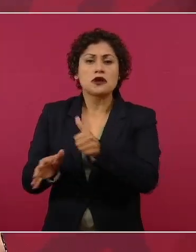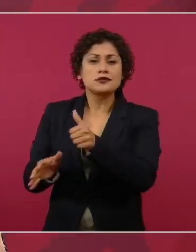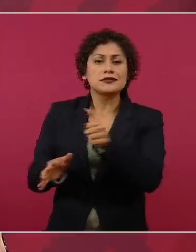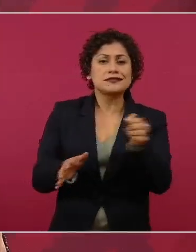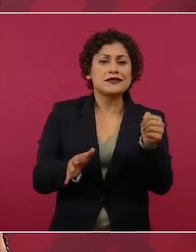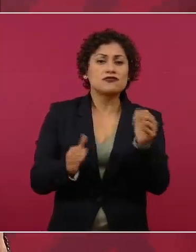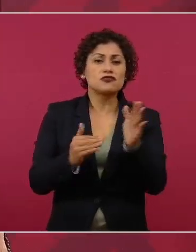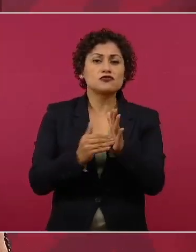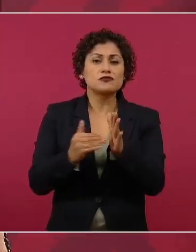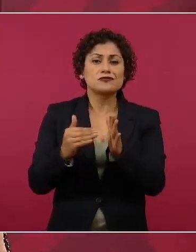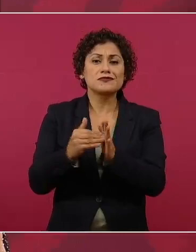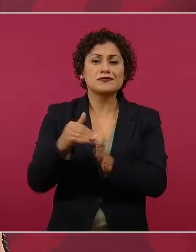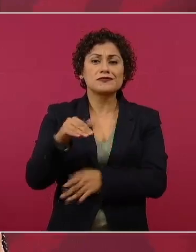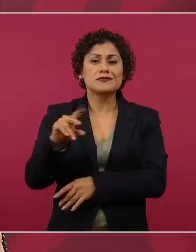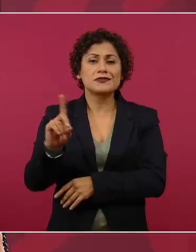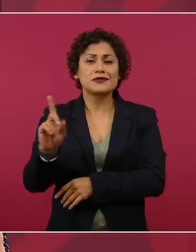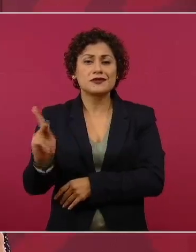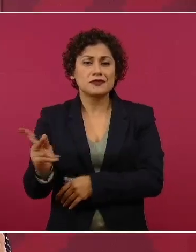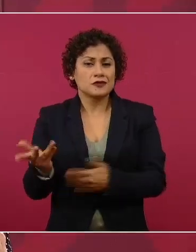¿Y qué?